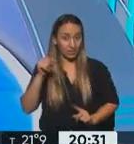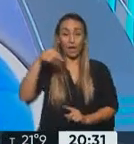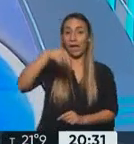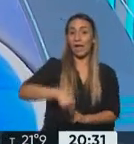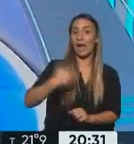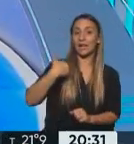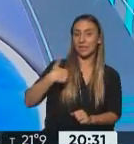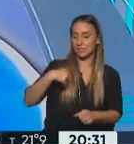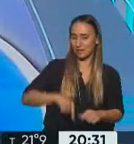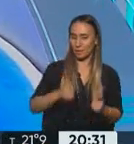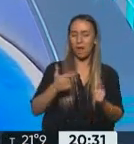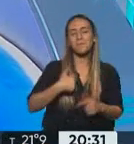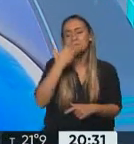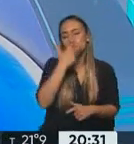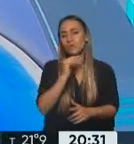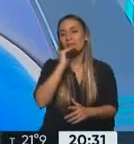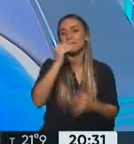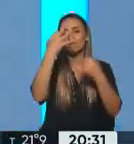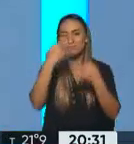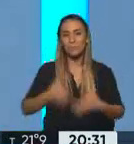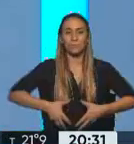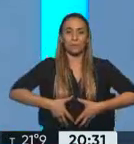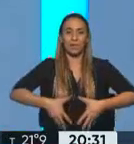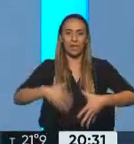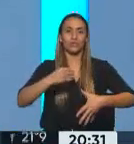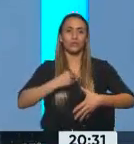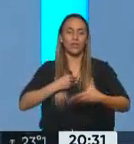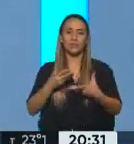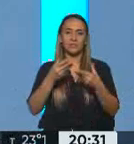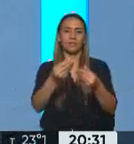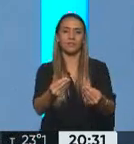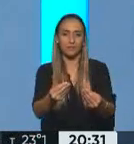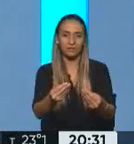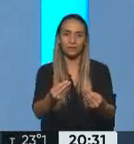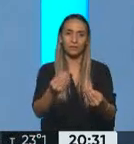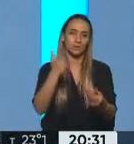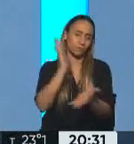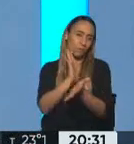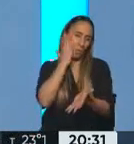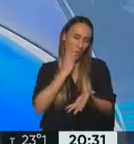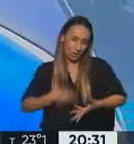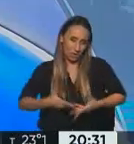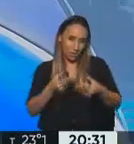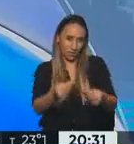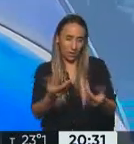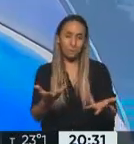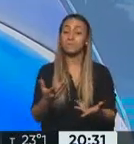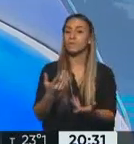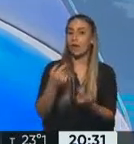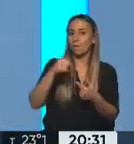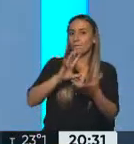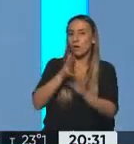da, a mí me gusta denominarlo gestación solidaria sí. Porque en realidad de la única manera en que se puede acceder a llevar a cabo un tratamiento así en